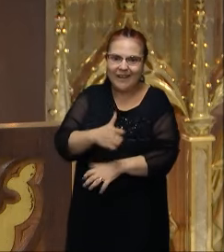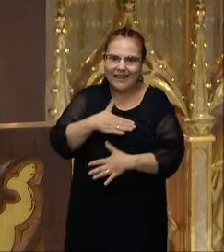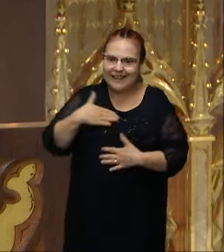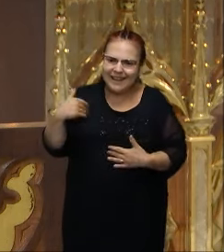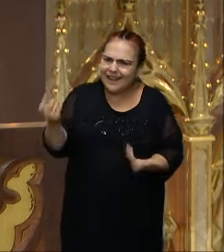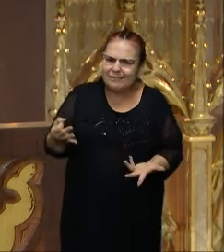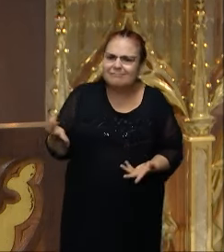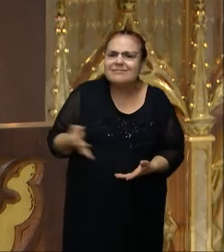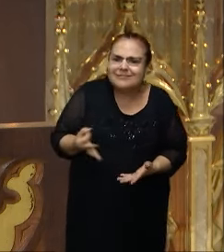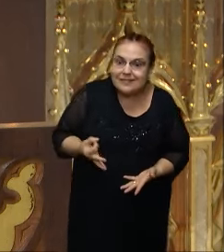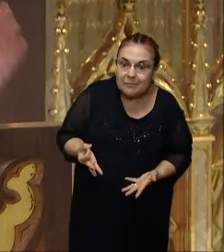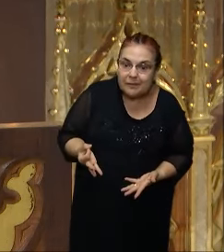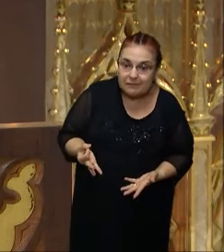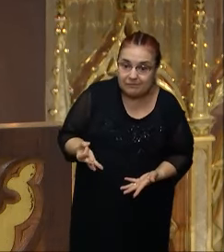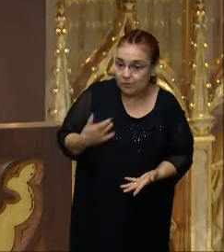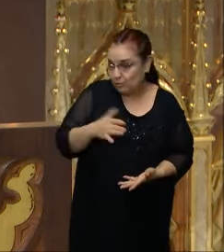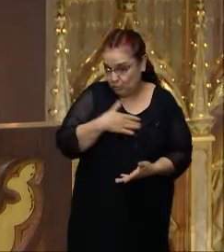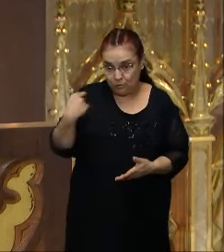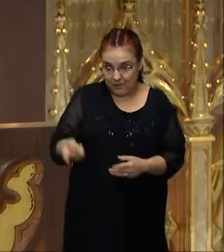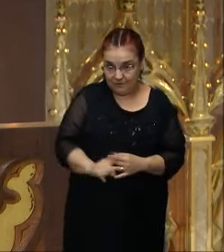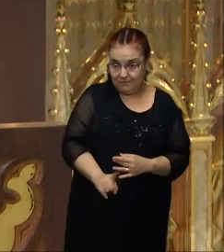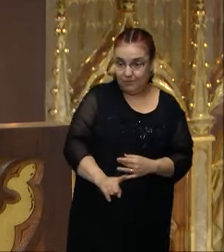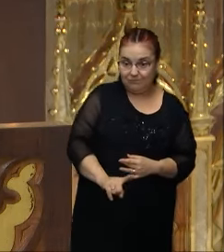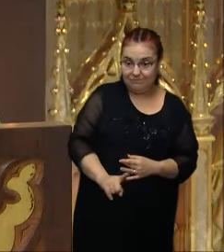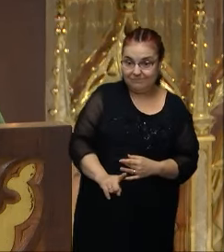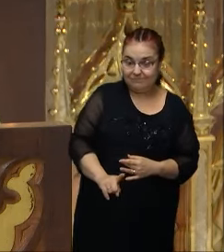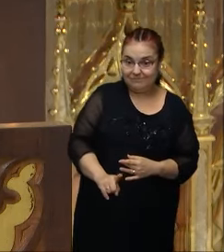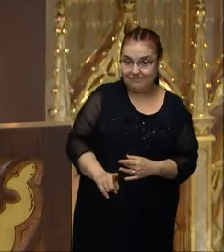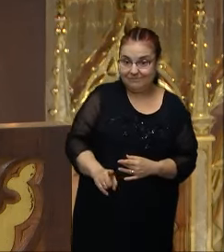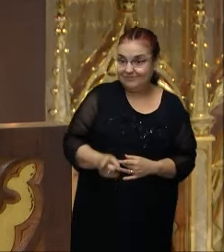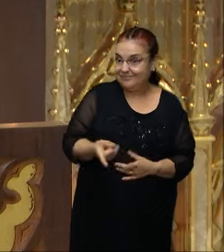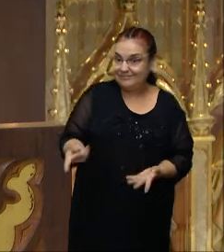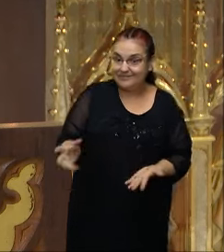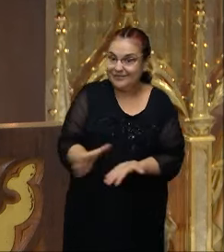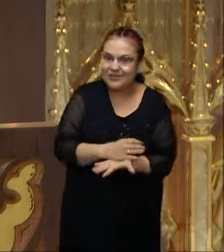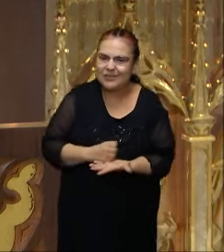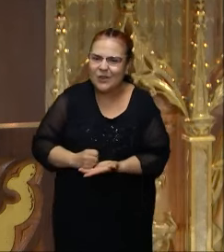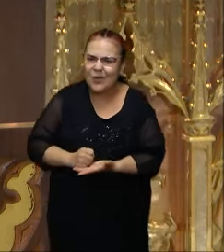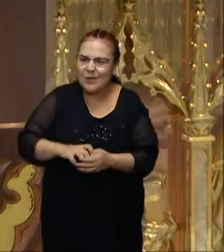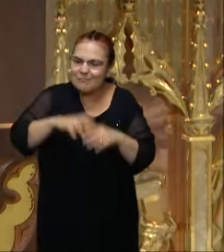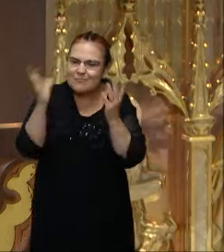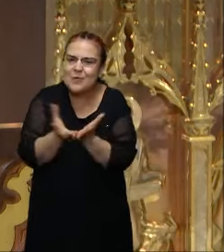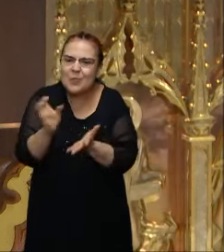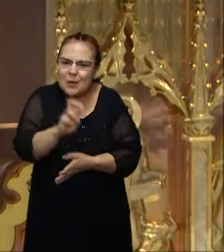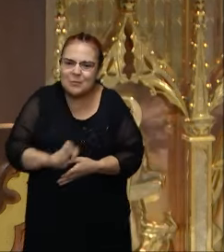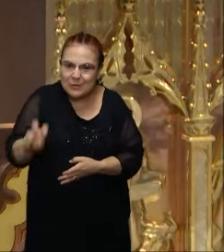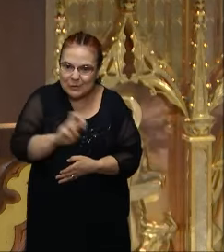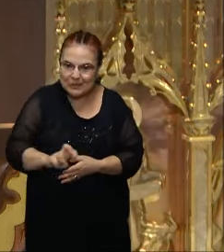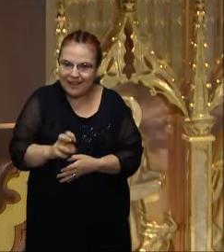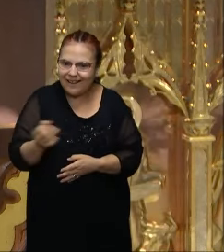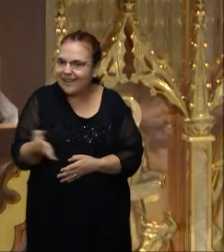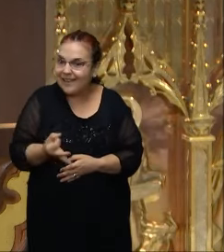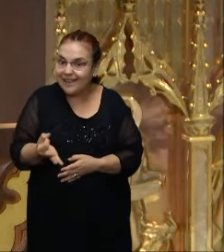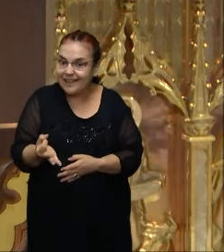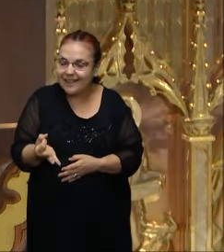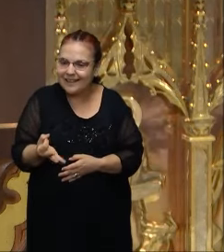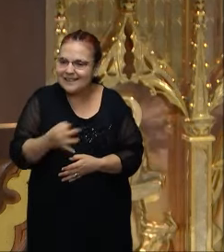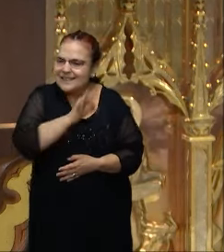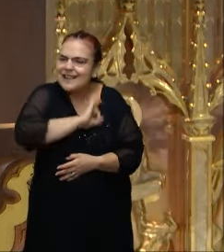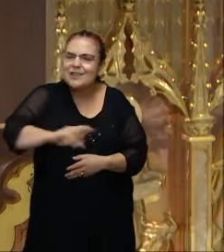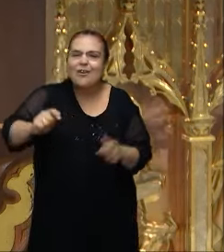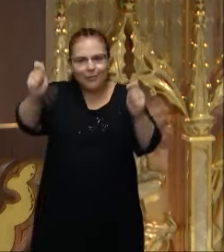estar, no como tú quieres que esté. Todo el mundo te busca. ¿Sabes qué pasa? Que buscan al Señor porque les da